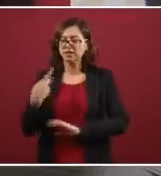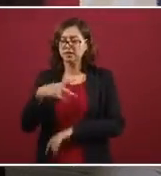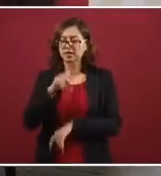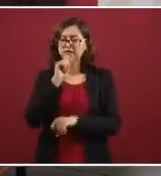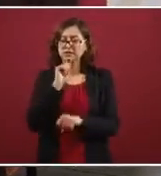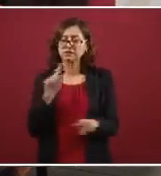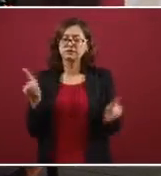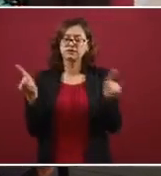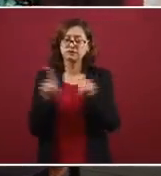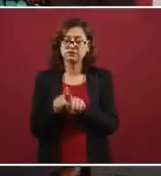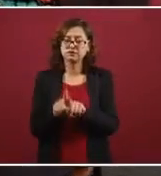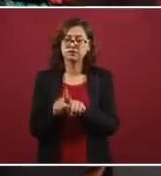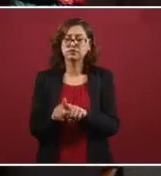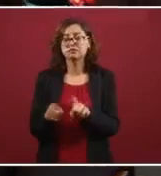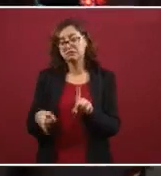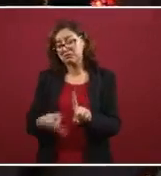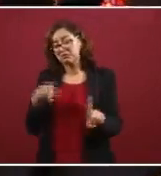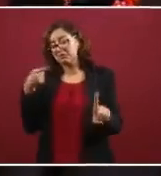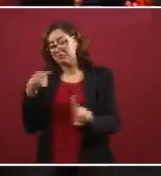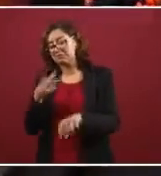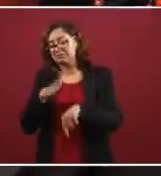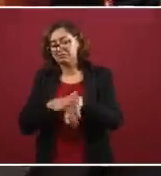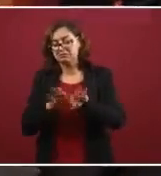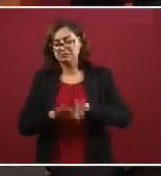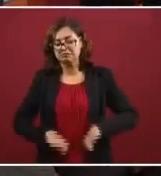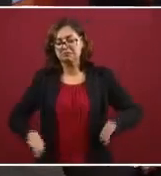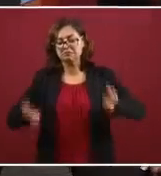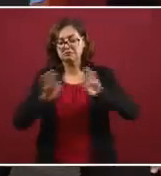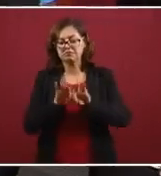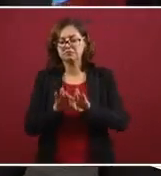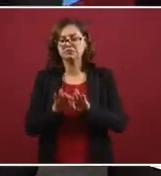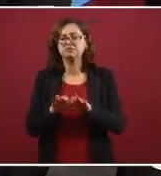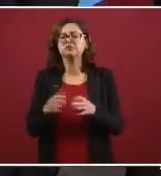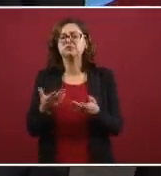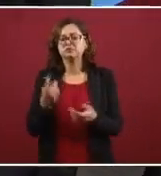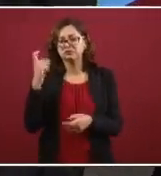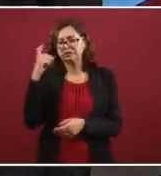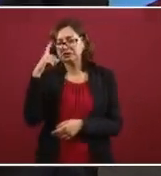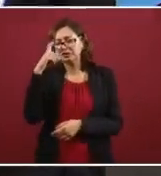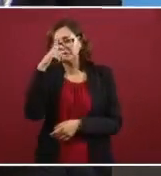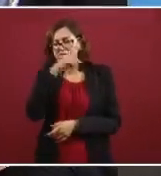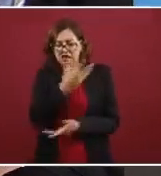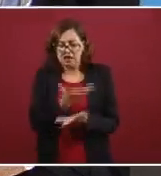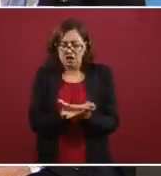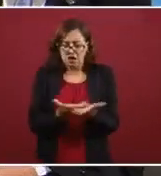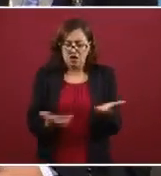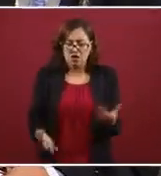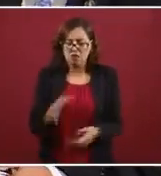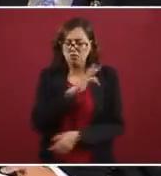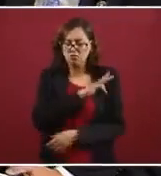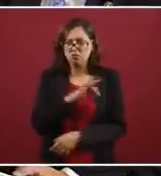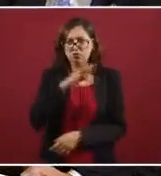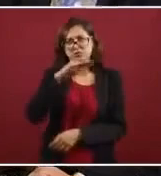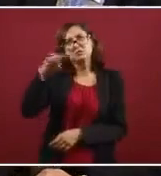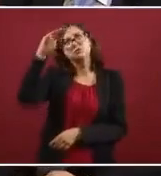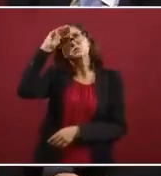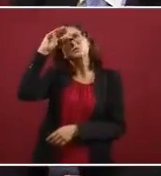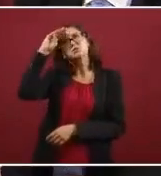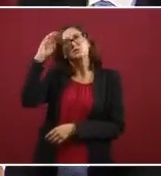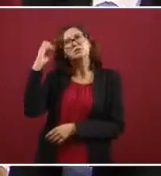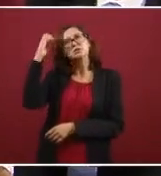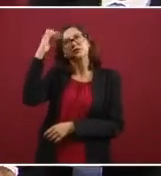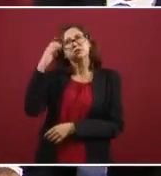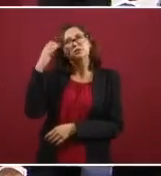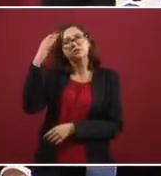plantea el material, sus nudos críticos, aquellas cosas que hoy tenemos la posibilidad de plantearnos como nudos críticos